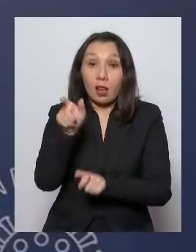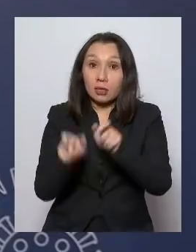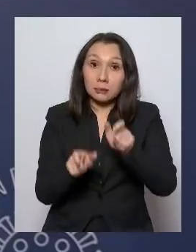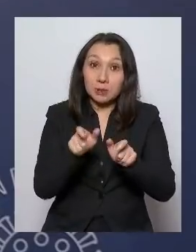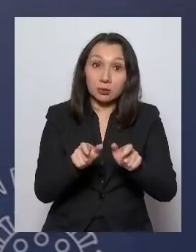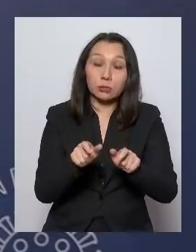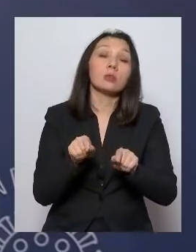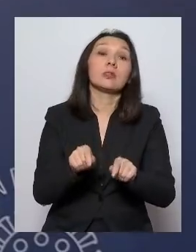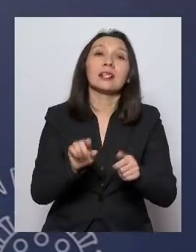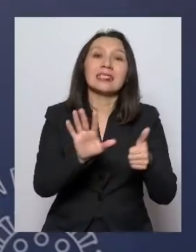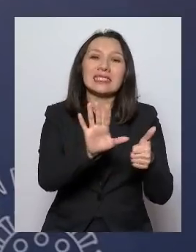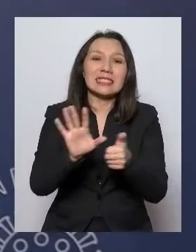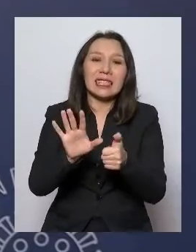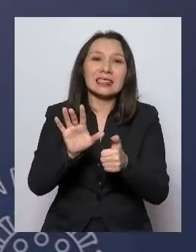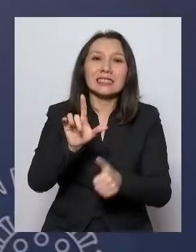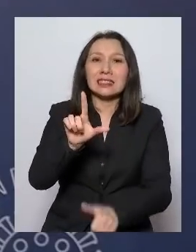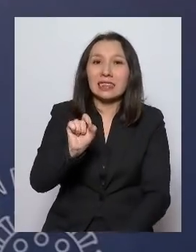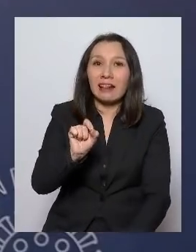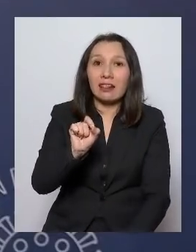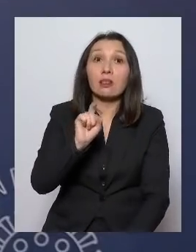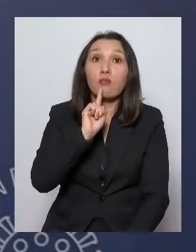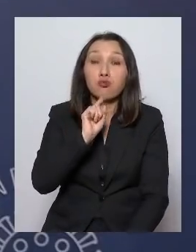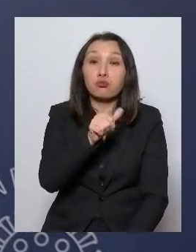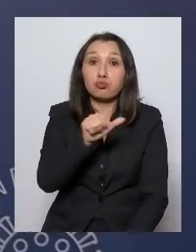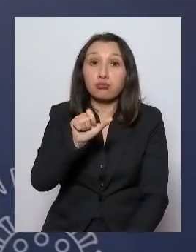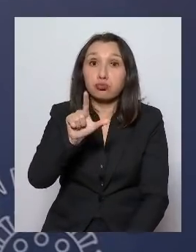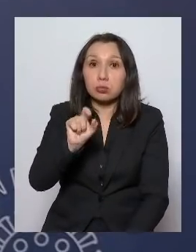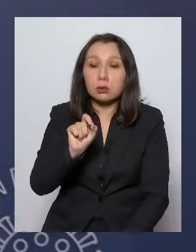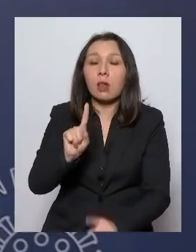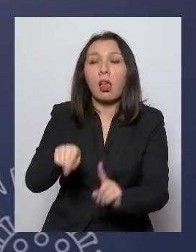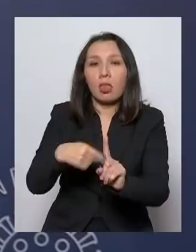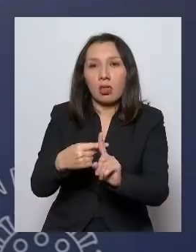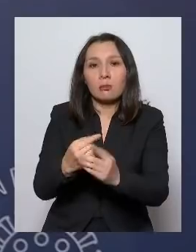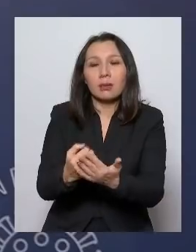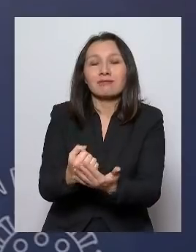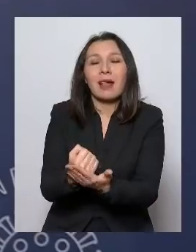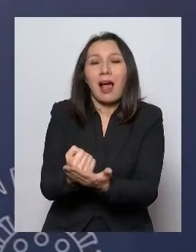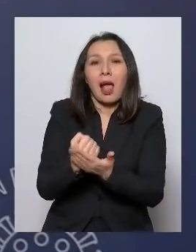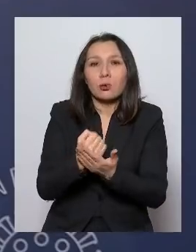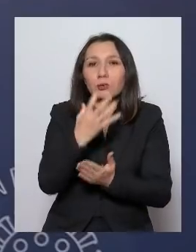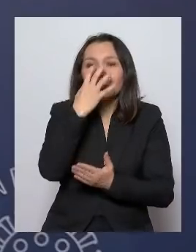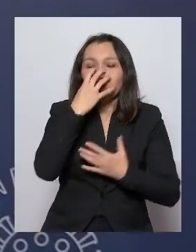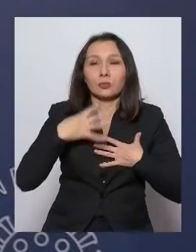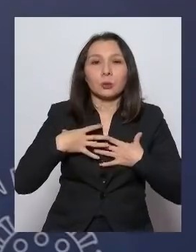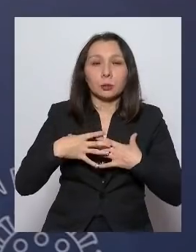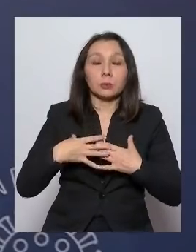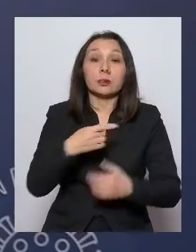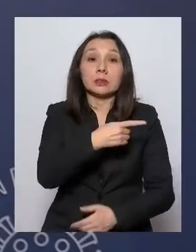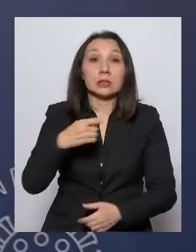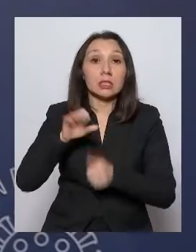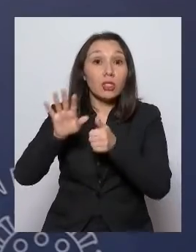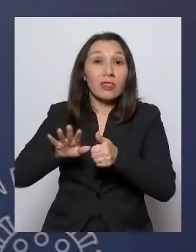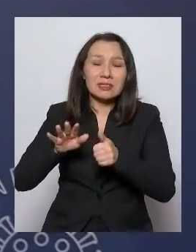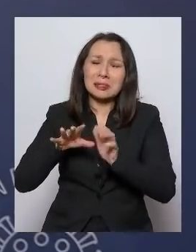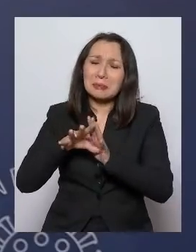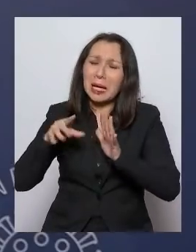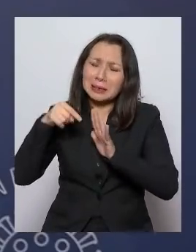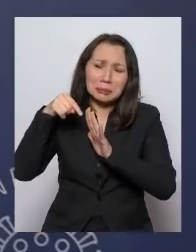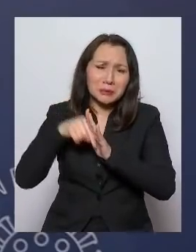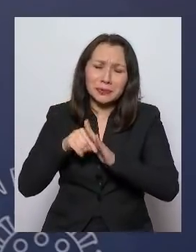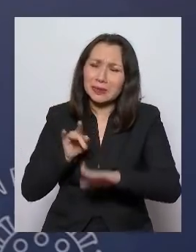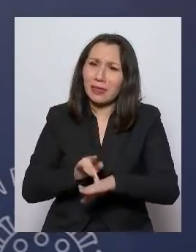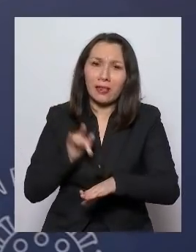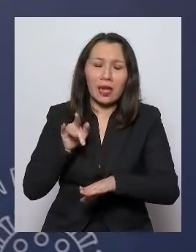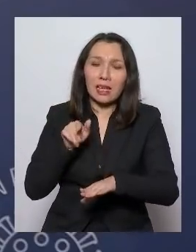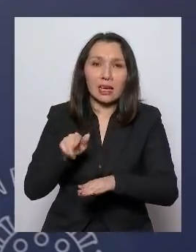personas, 670 se encuentran en ventilación mecánica y 116 se encuentran en un estado crítico